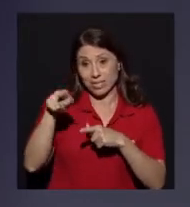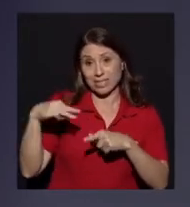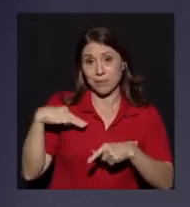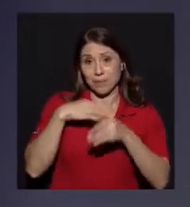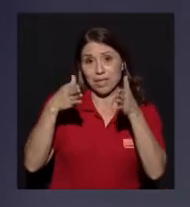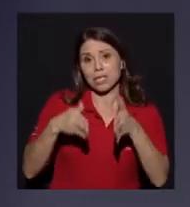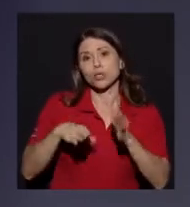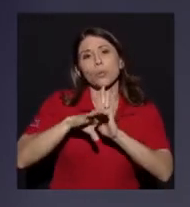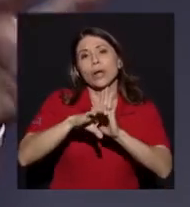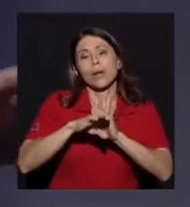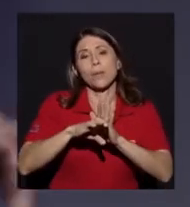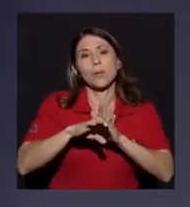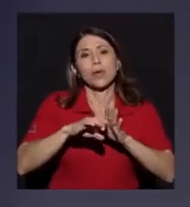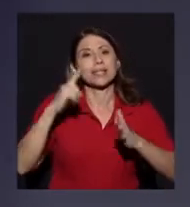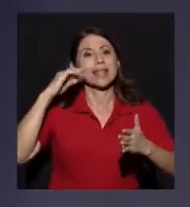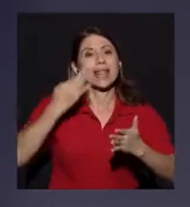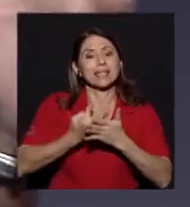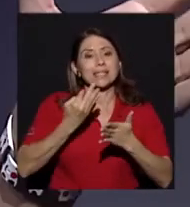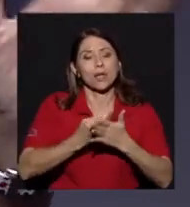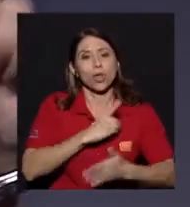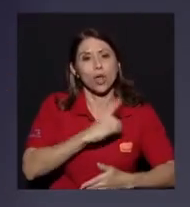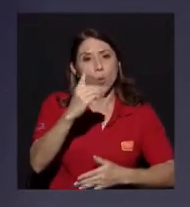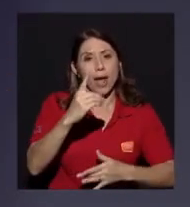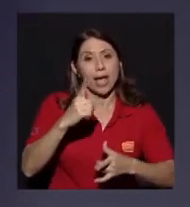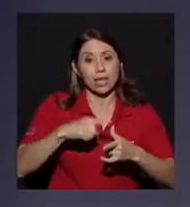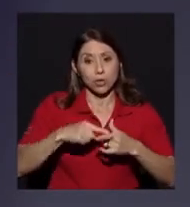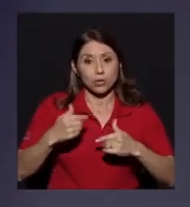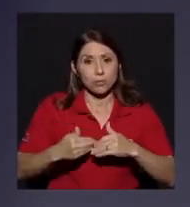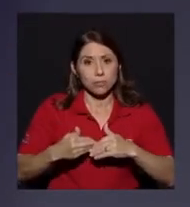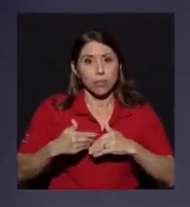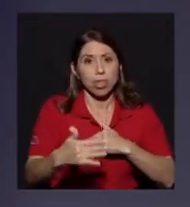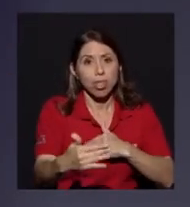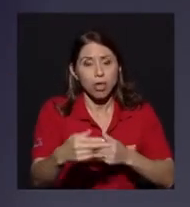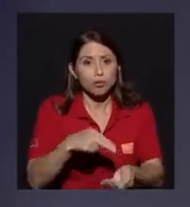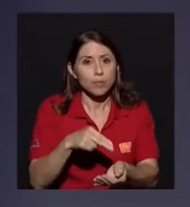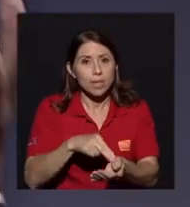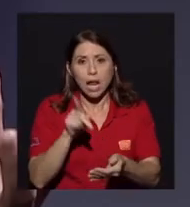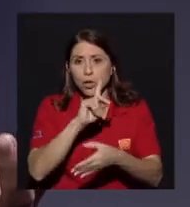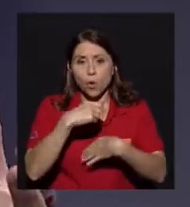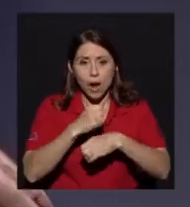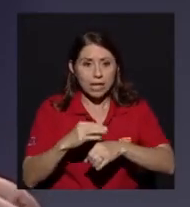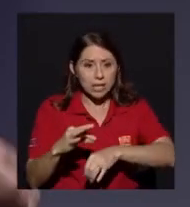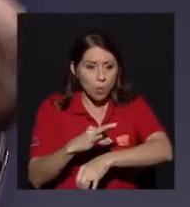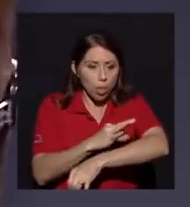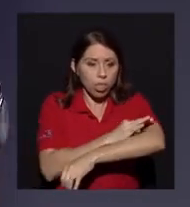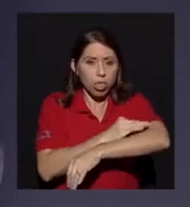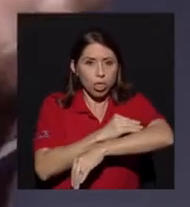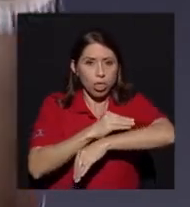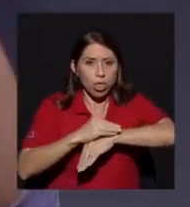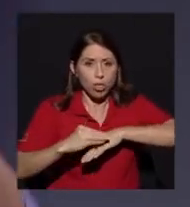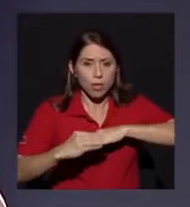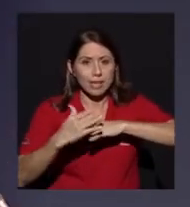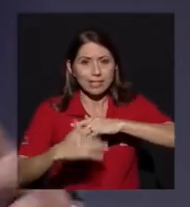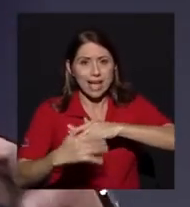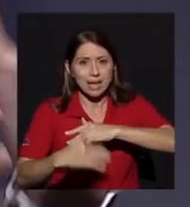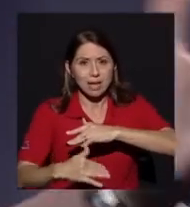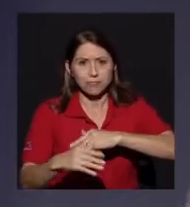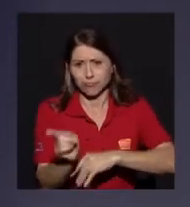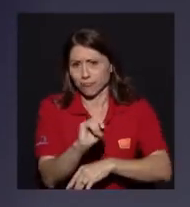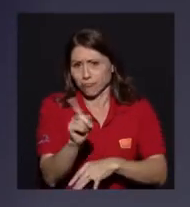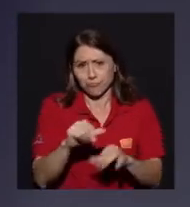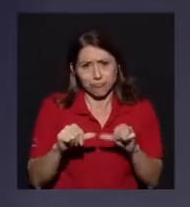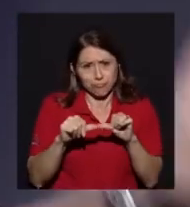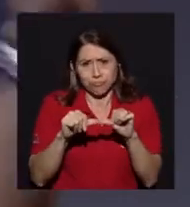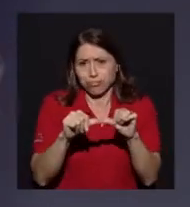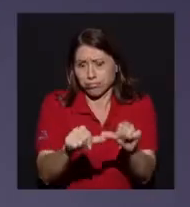testigo de jehova entonces en adelante el hospital no hace transfusiones de sangre no evidentemente el hospital continuará haciendo